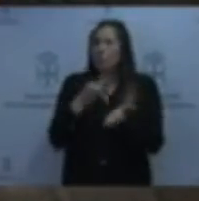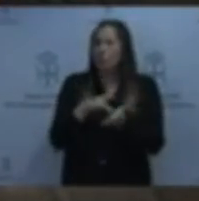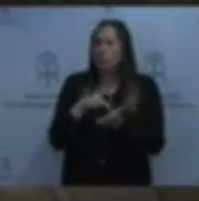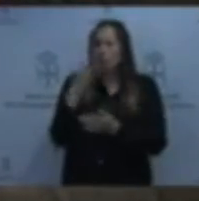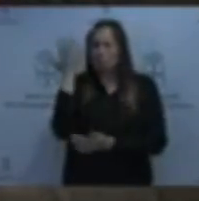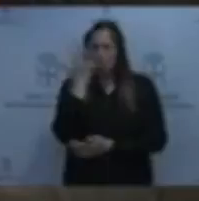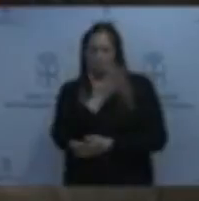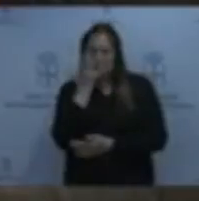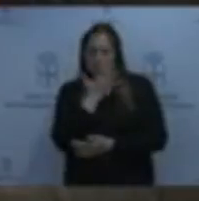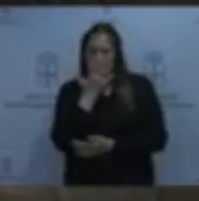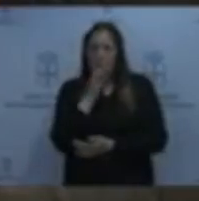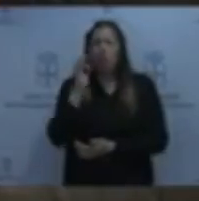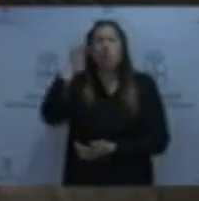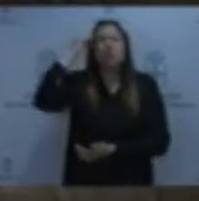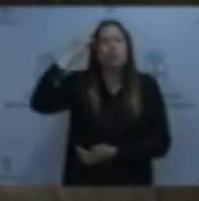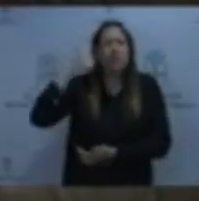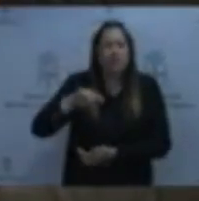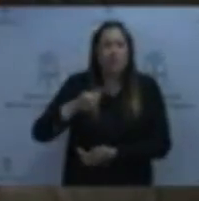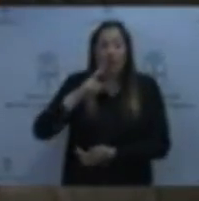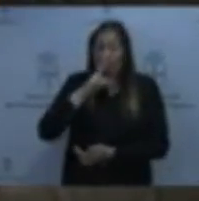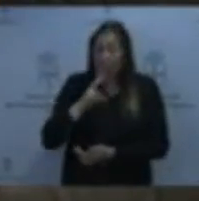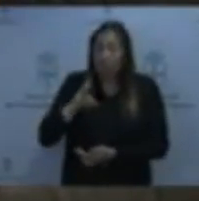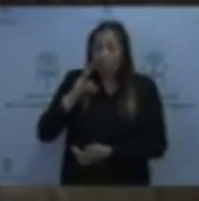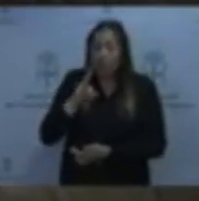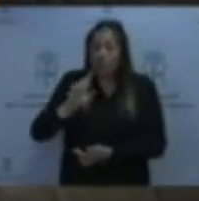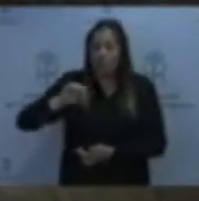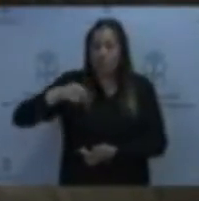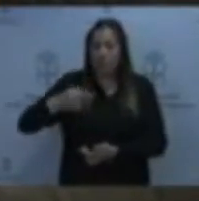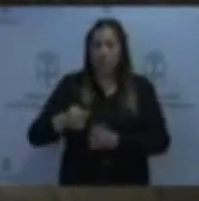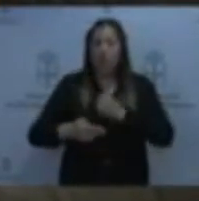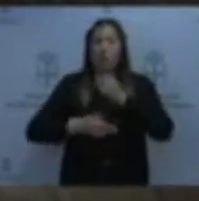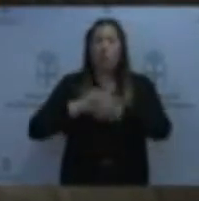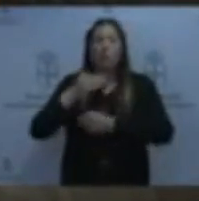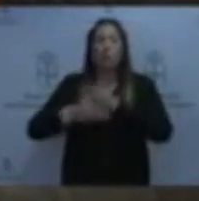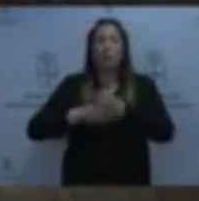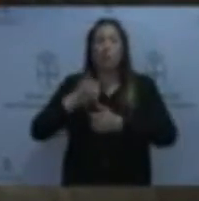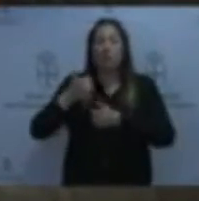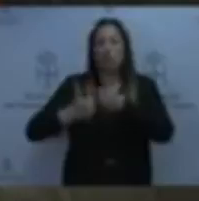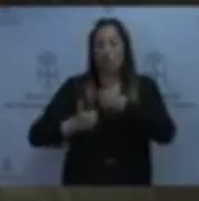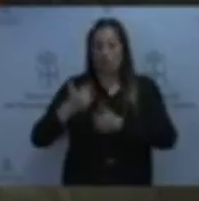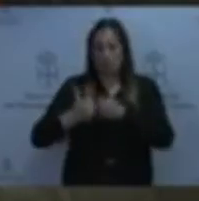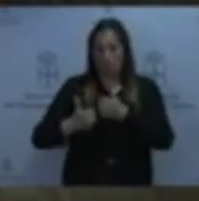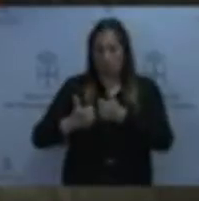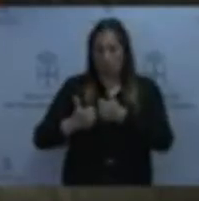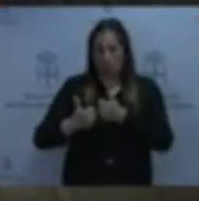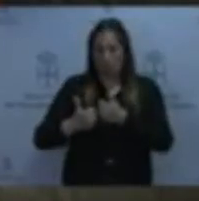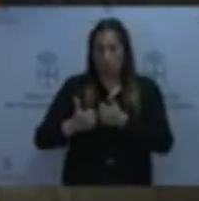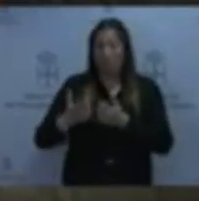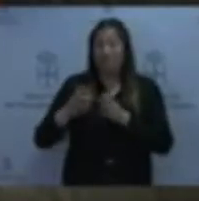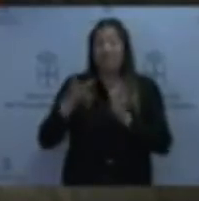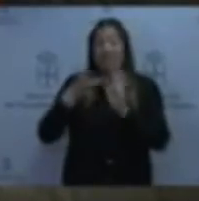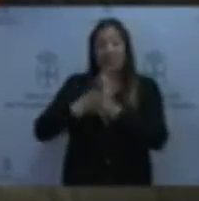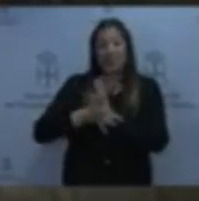ni sabía que se iba a producir 2 años después un proceso de OPE. Es decir, formaba parte del